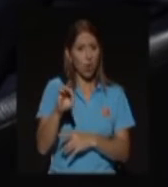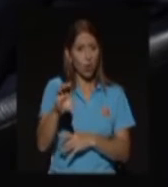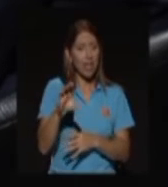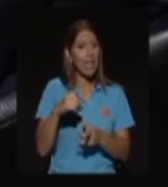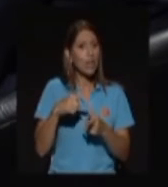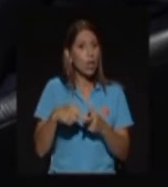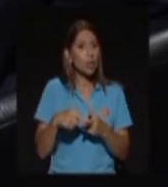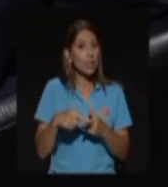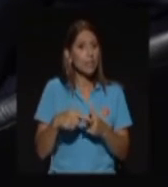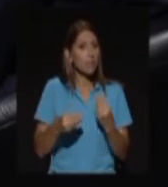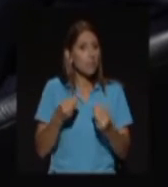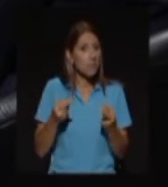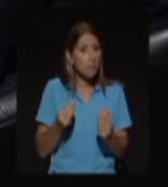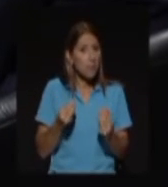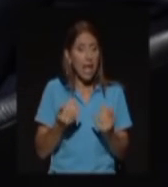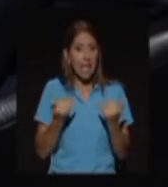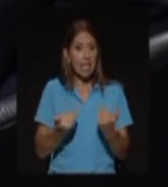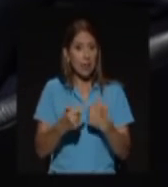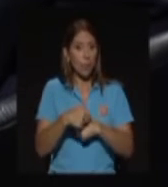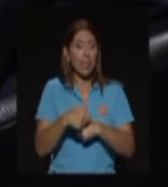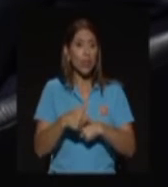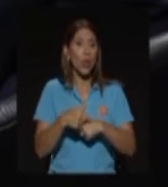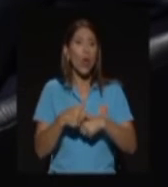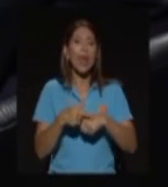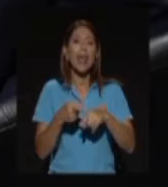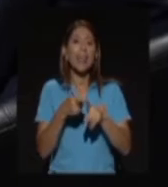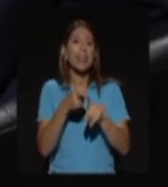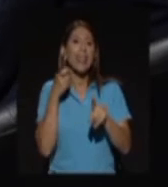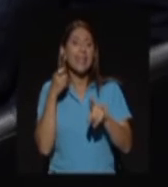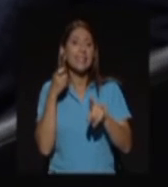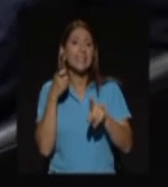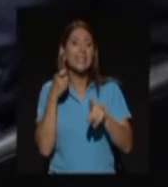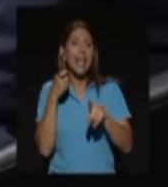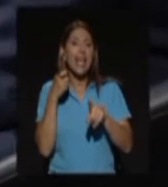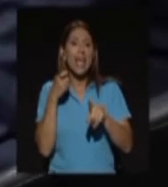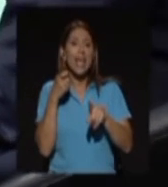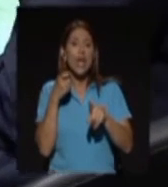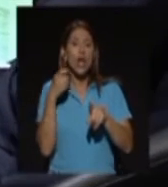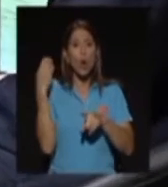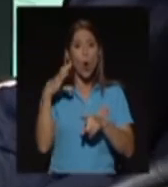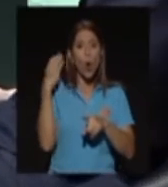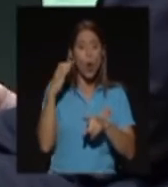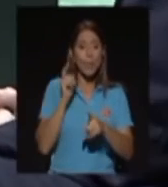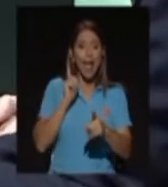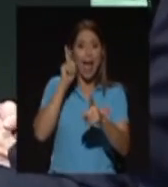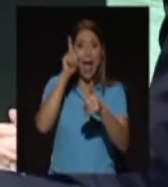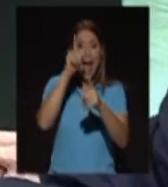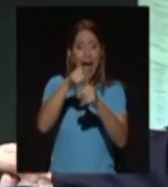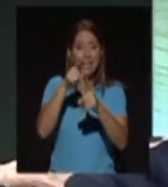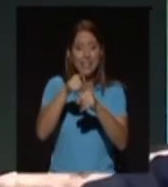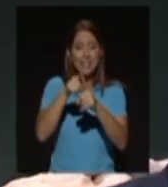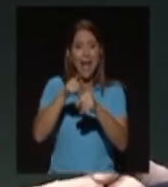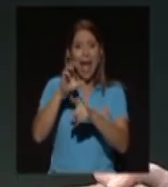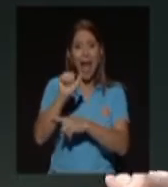entonces en este momento, desde Colombia hasta Alaska, todos los países involucrados tendrían acuerdos